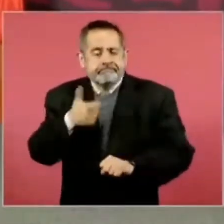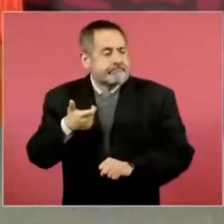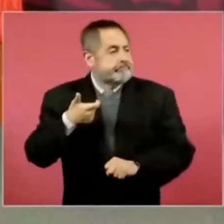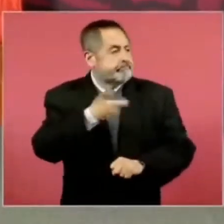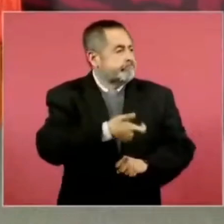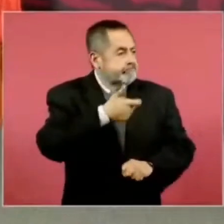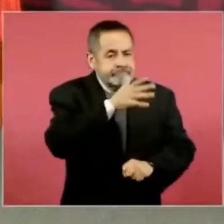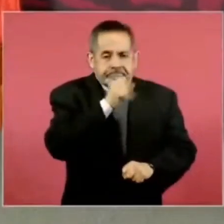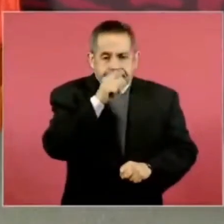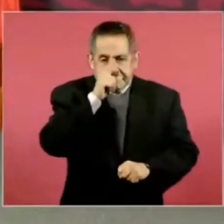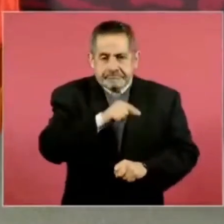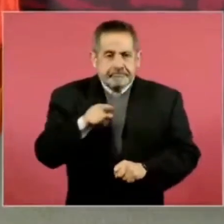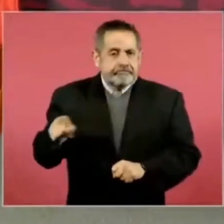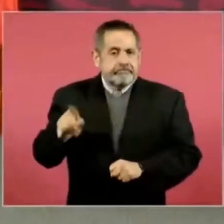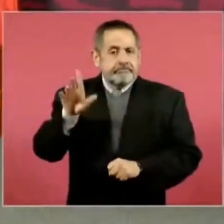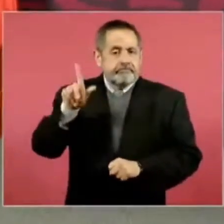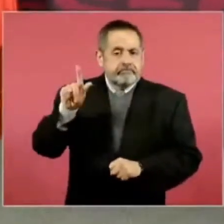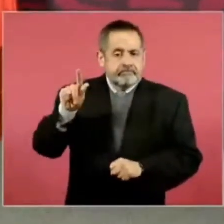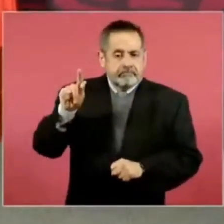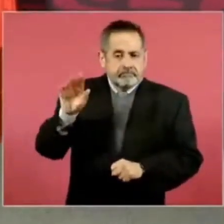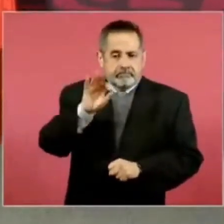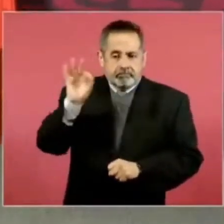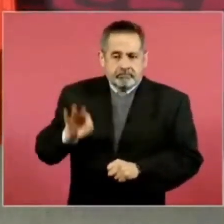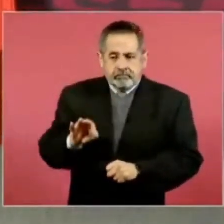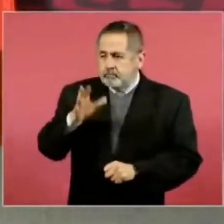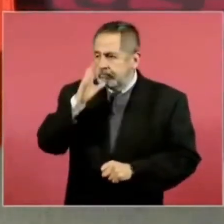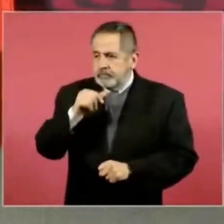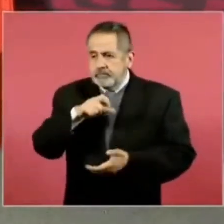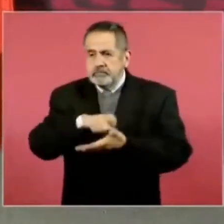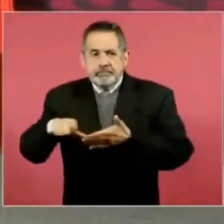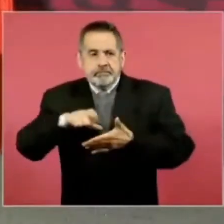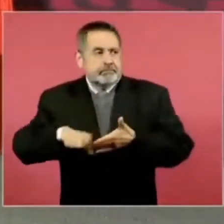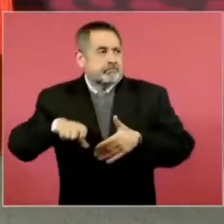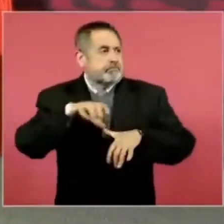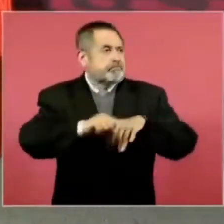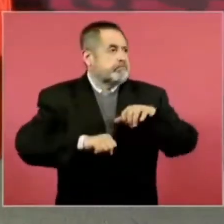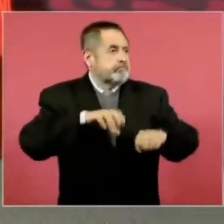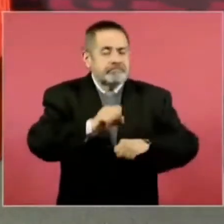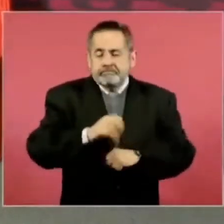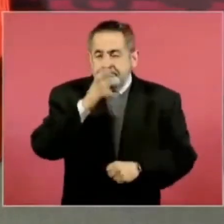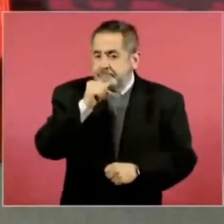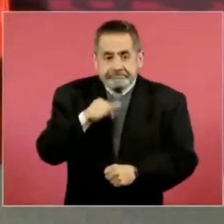del 70% de su poder adquisitivo.